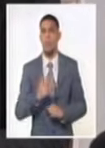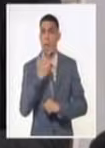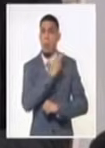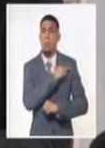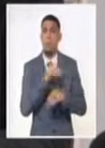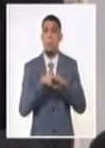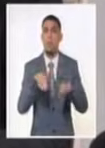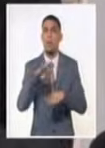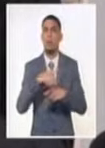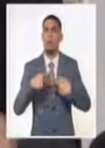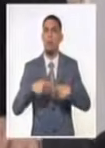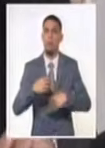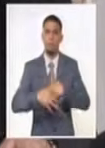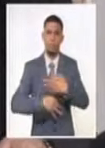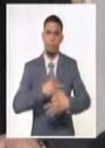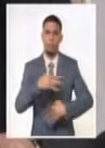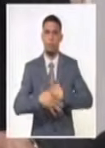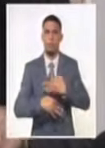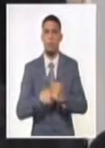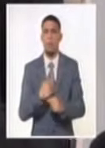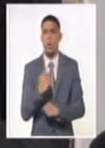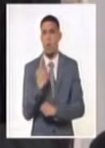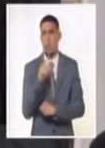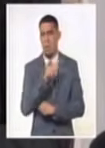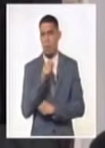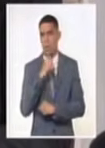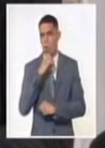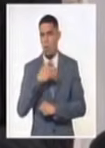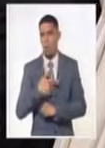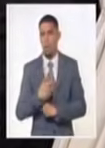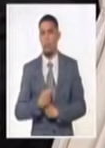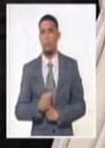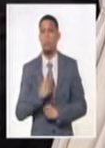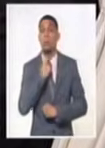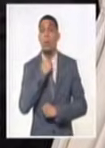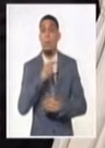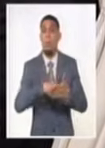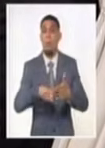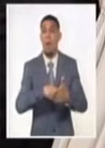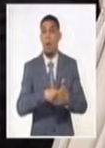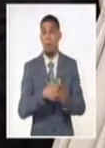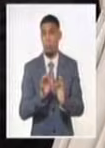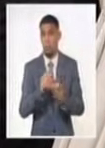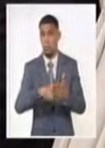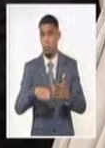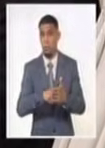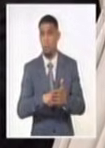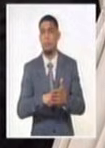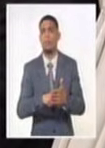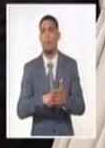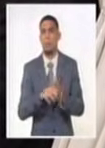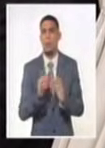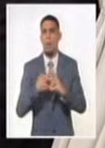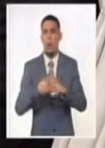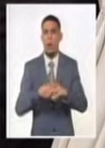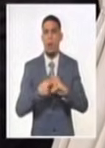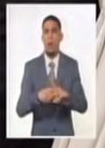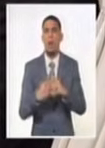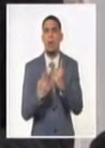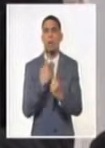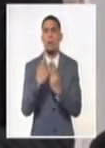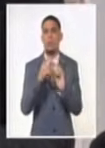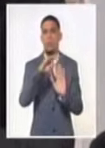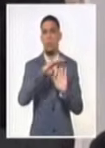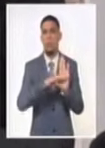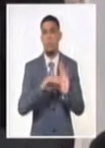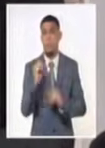Pero bueno, me preguntaba sobre qué principios se han tenido en cuenta para la elaboración de estas medidas. En primer